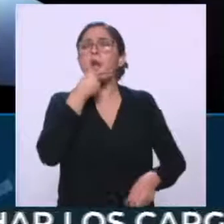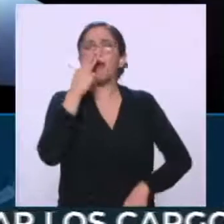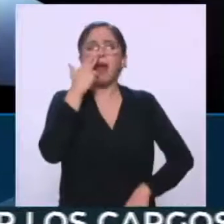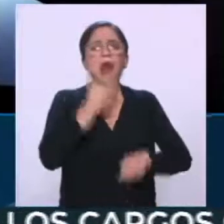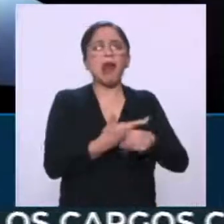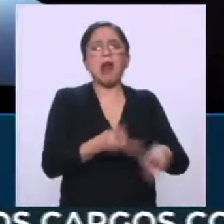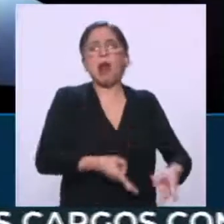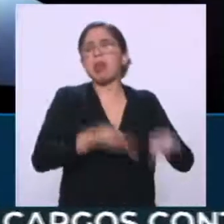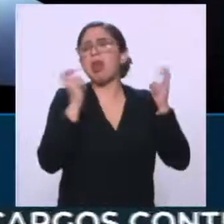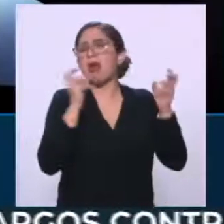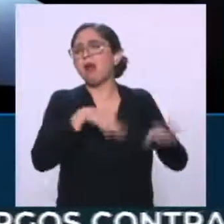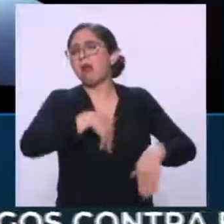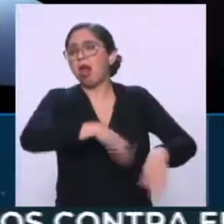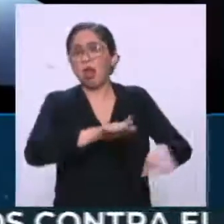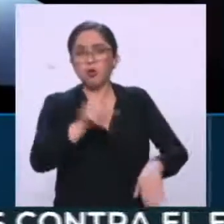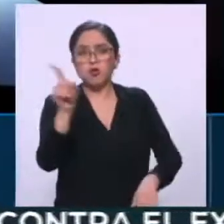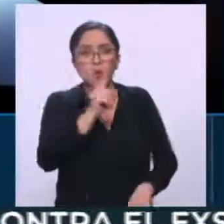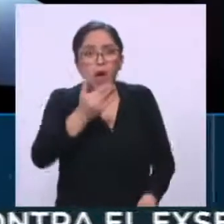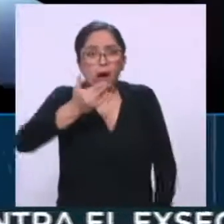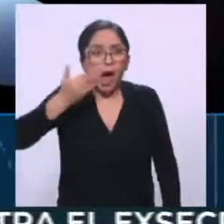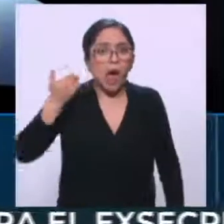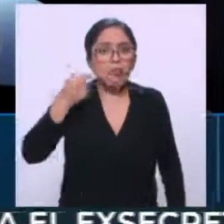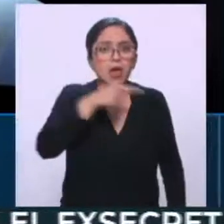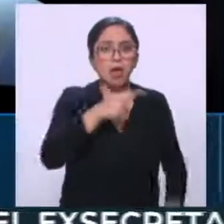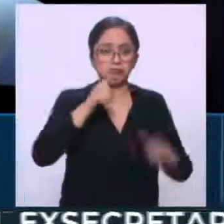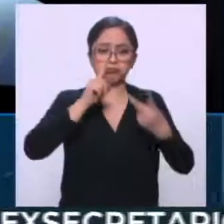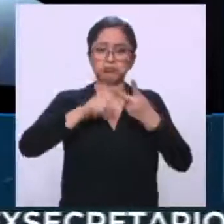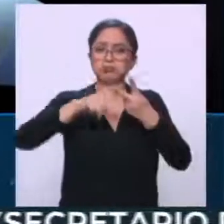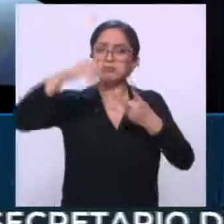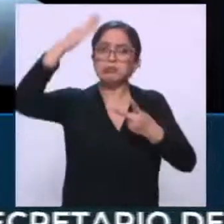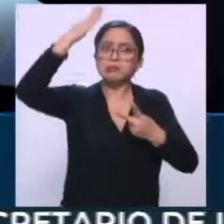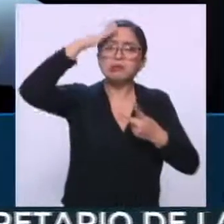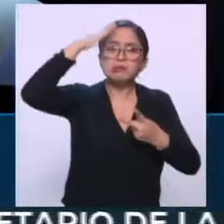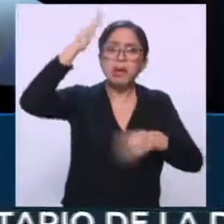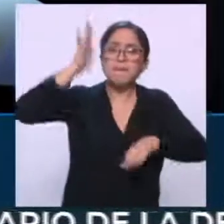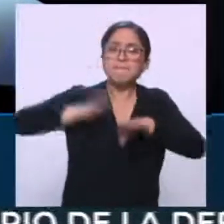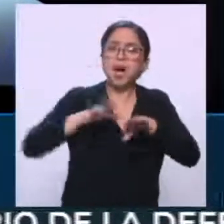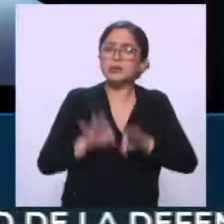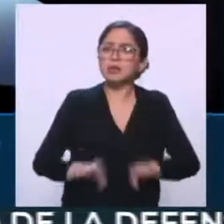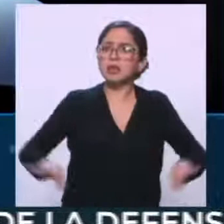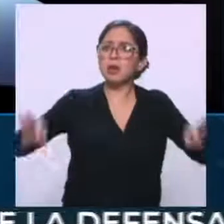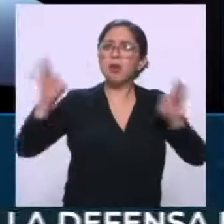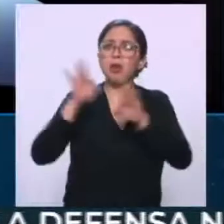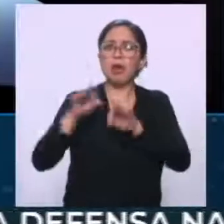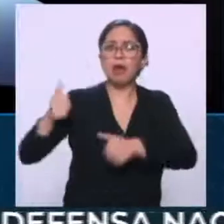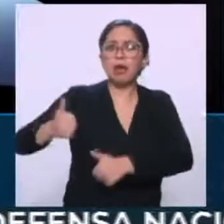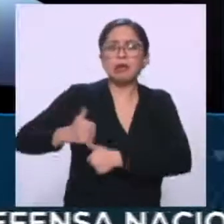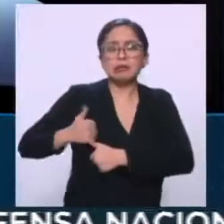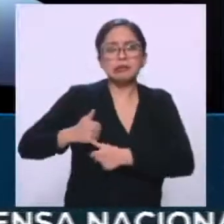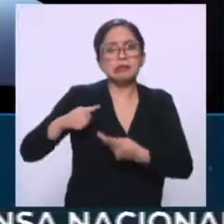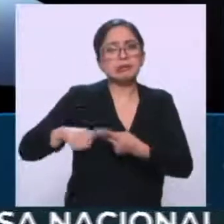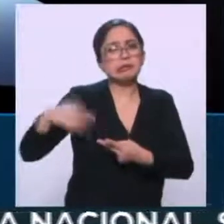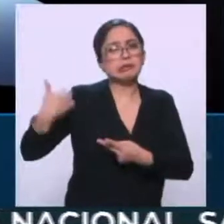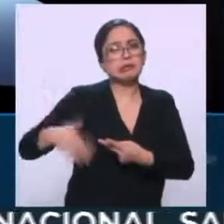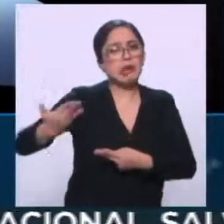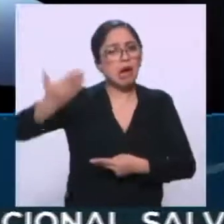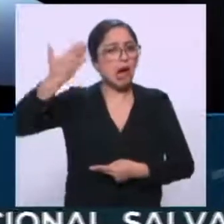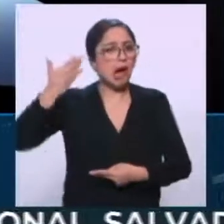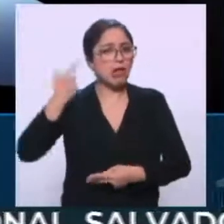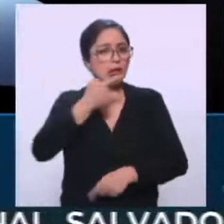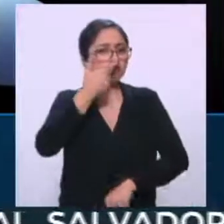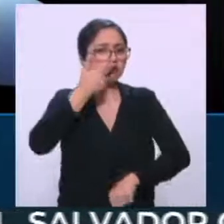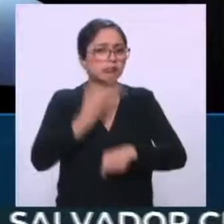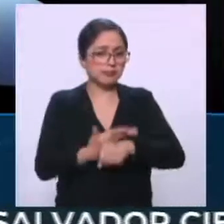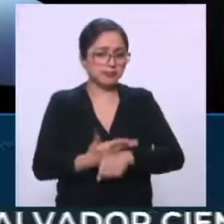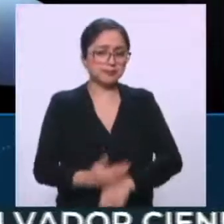el rango, imagínense ustedes, del segundo más importante del ejército después del presidente. Así es. Jonathan Pérez, gracias por